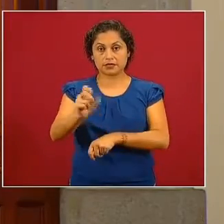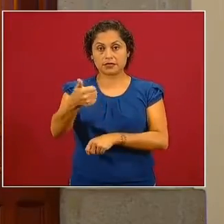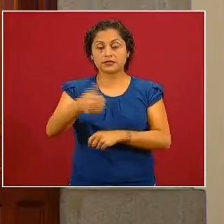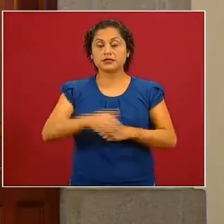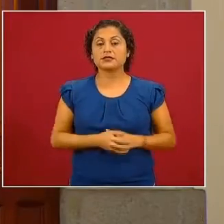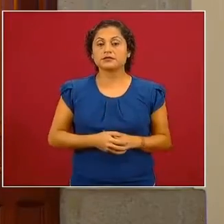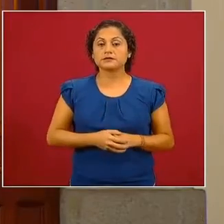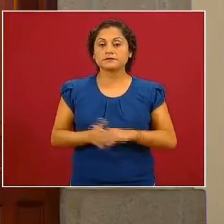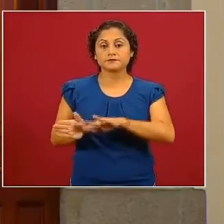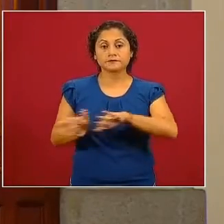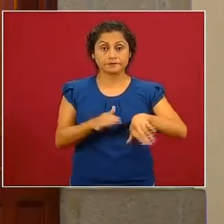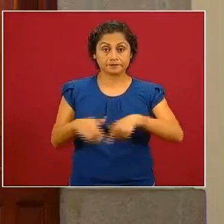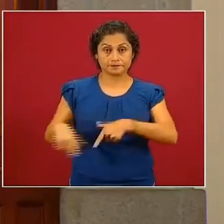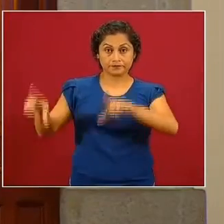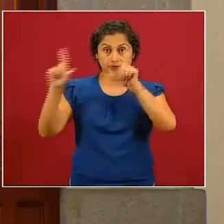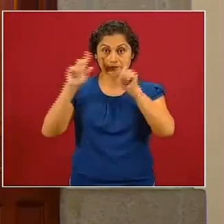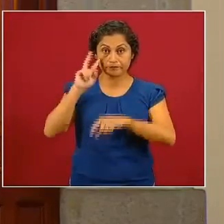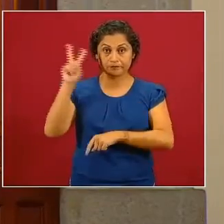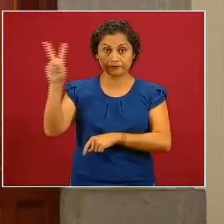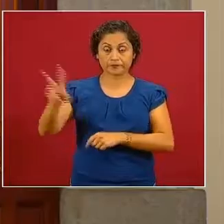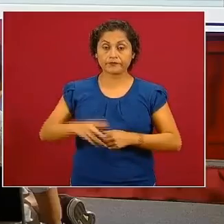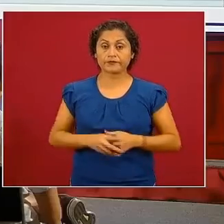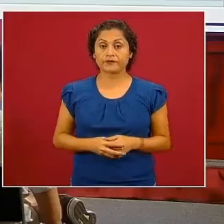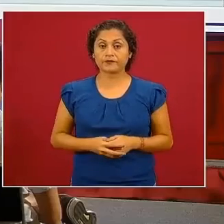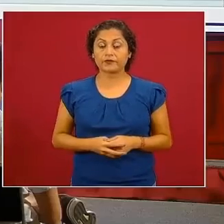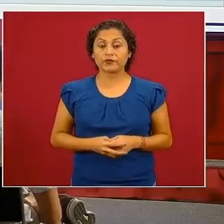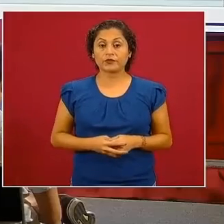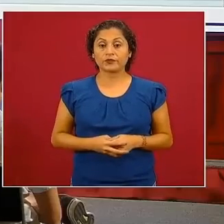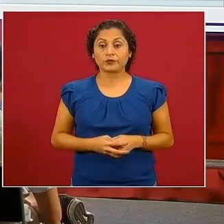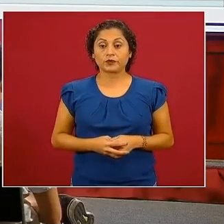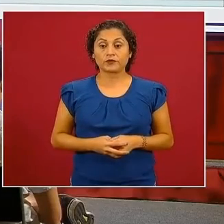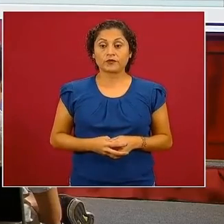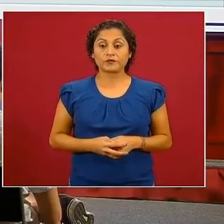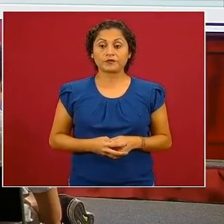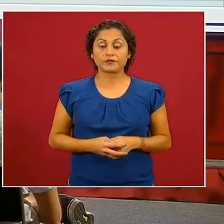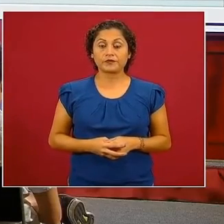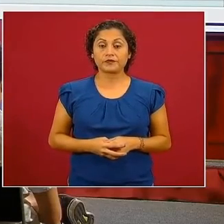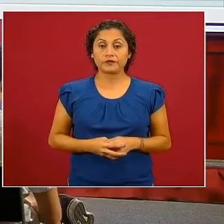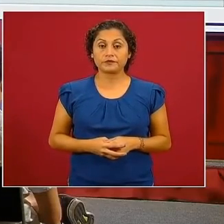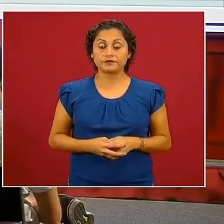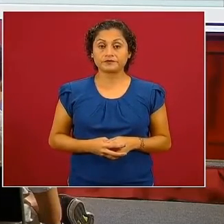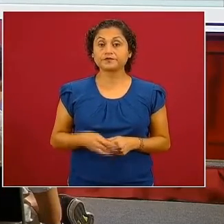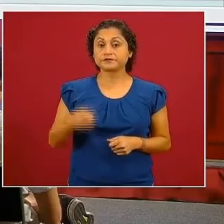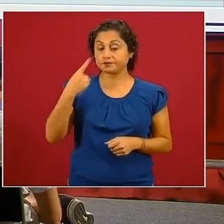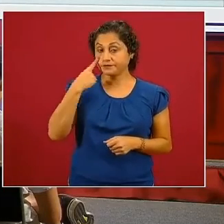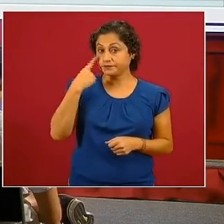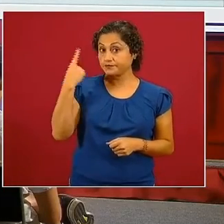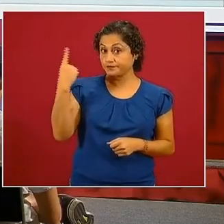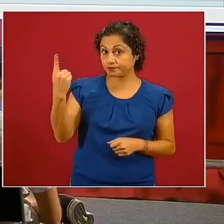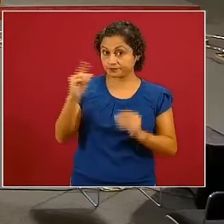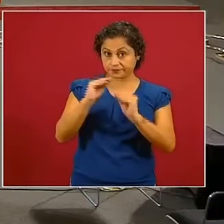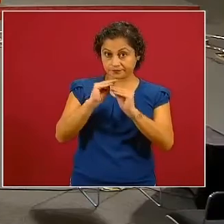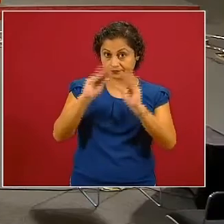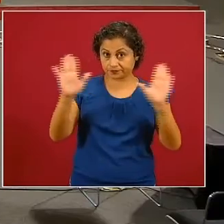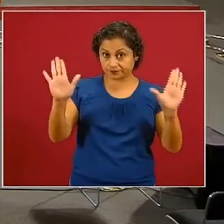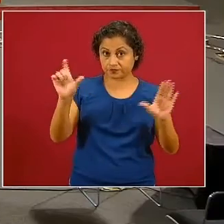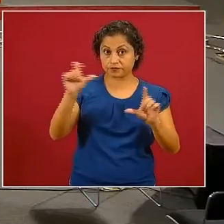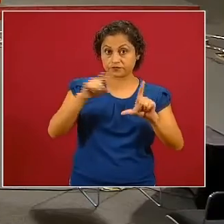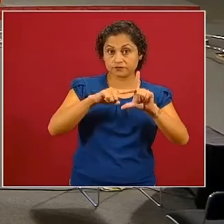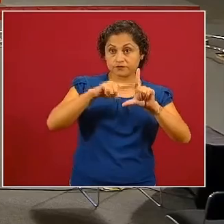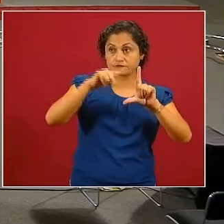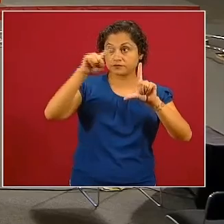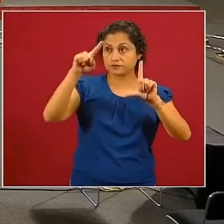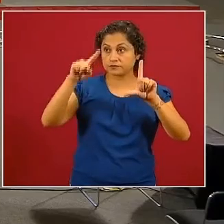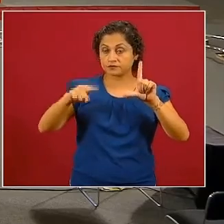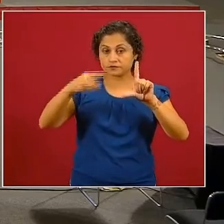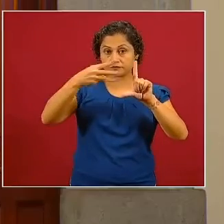Veamos la siguiente diapositiva. Aquí precisamente es donde vamos a poder ver más claramente cuando vemos la curva epidémica